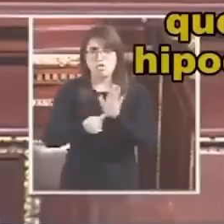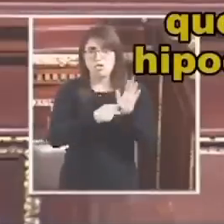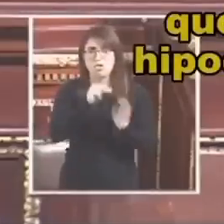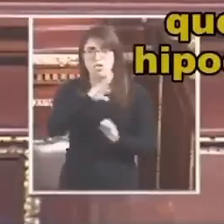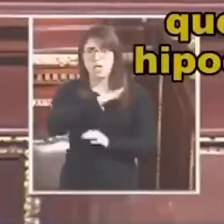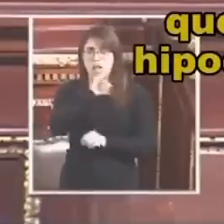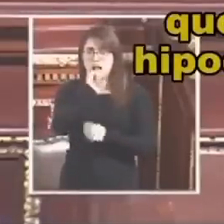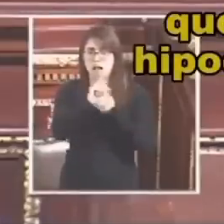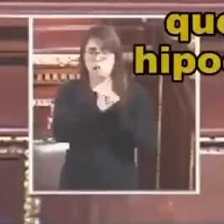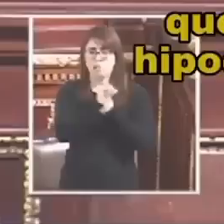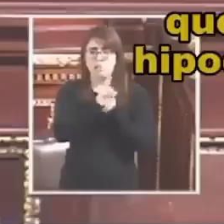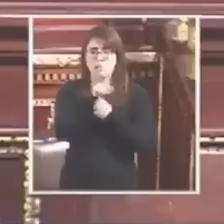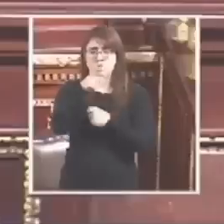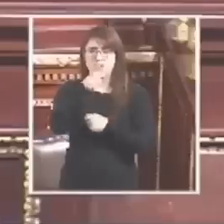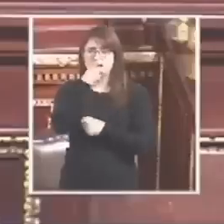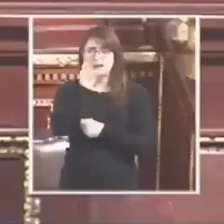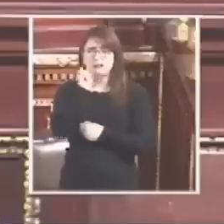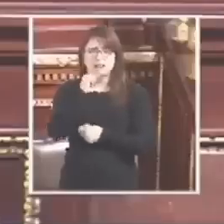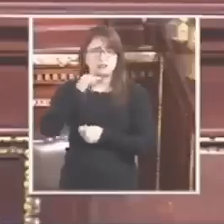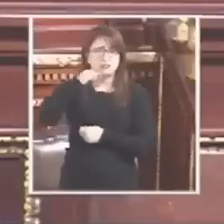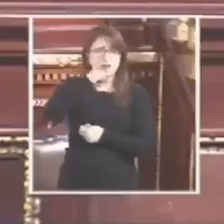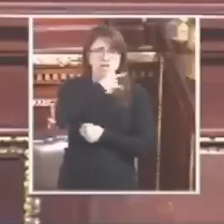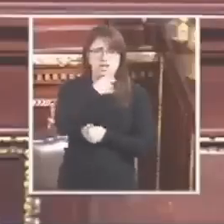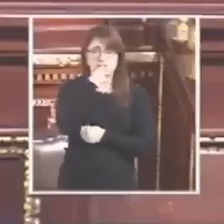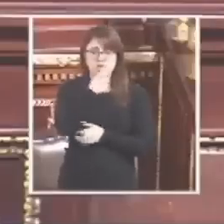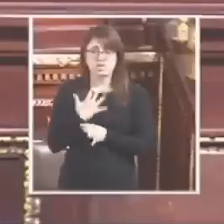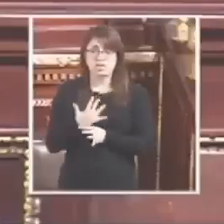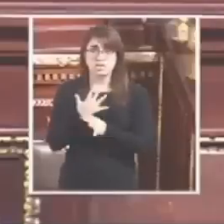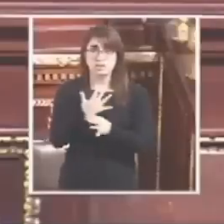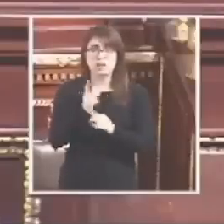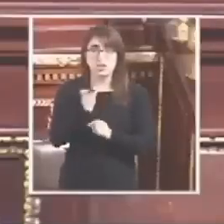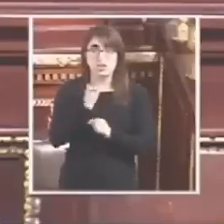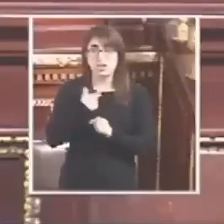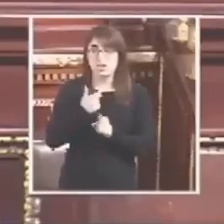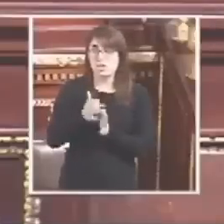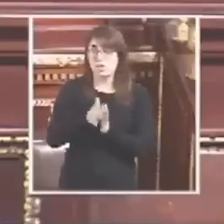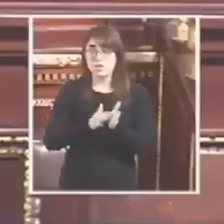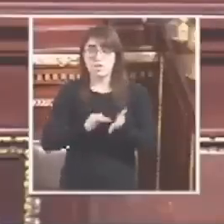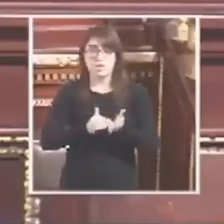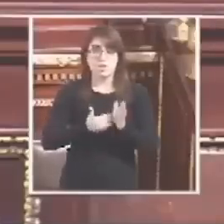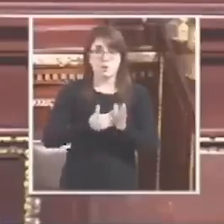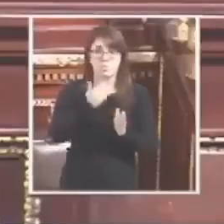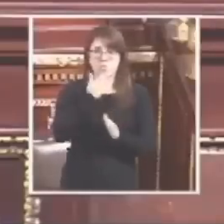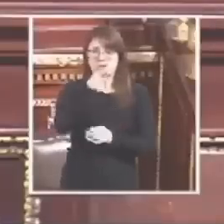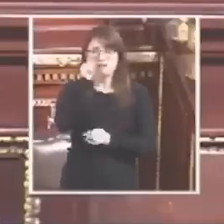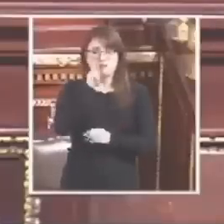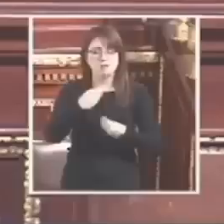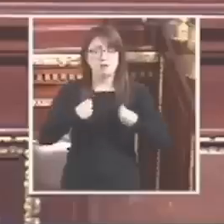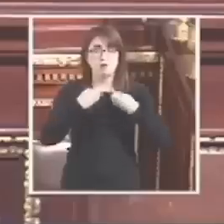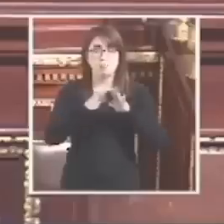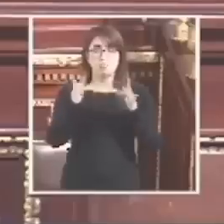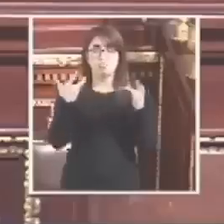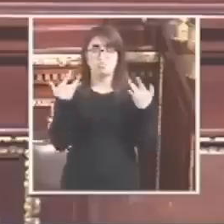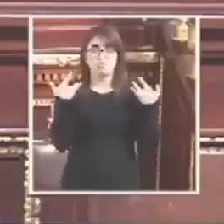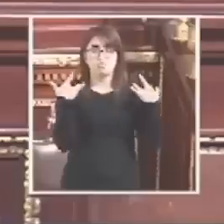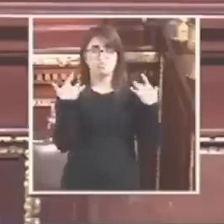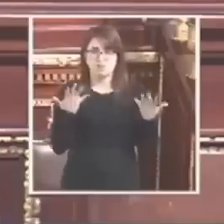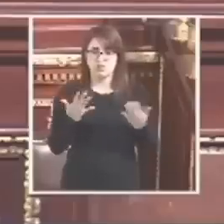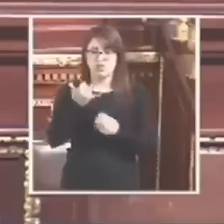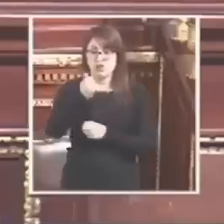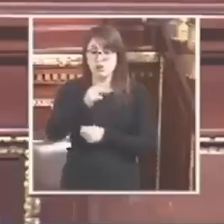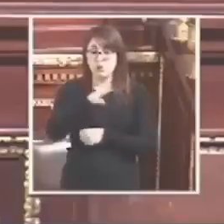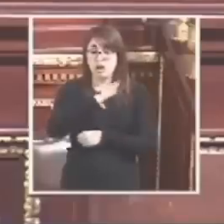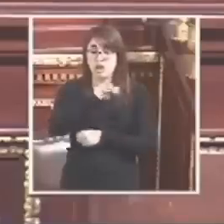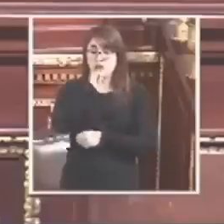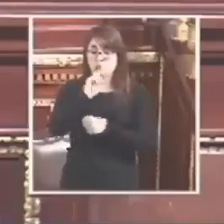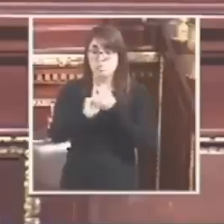de quien se dice austero pero vive en la opulencia y lo peor que no tenemos problema con